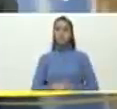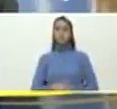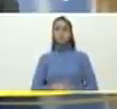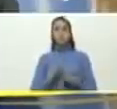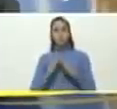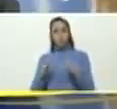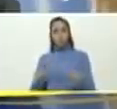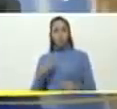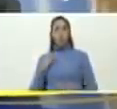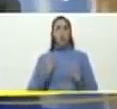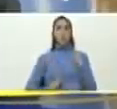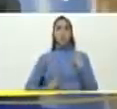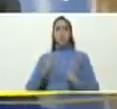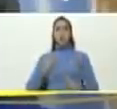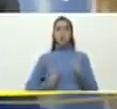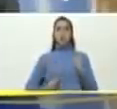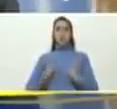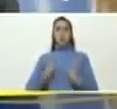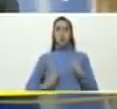todas las preocupaciones